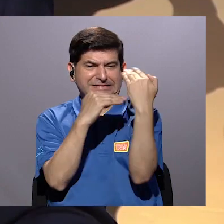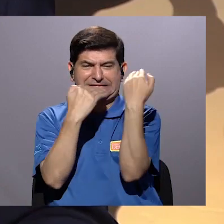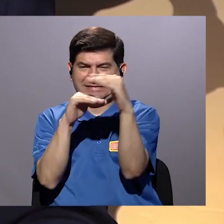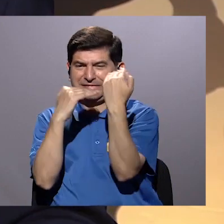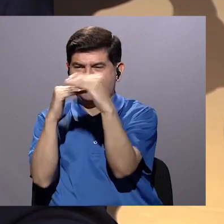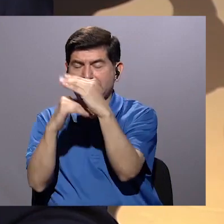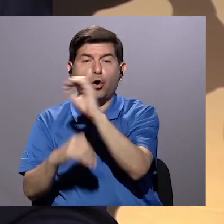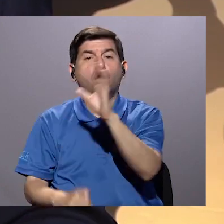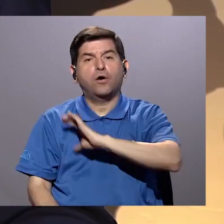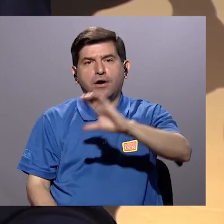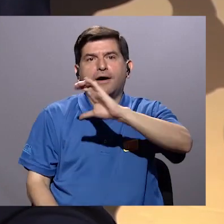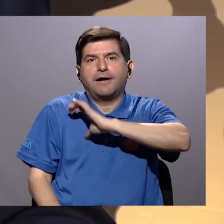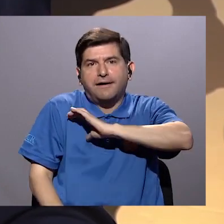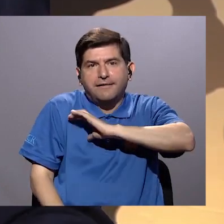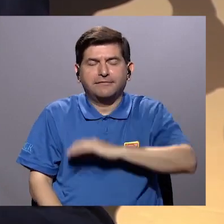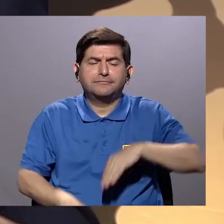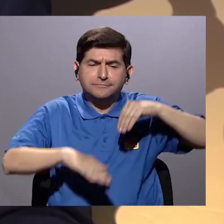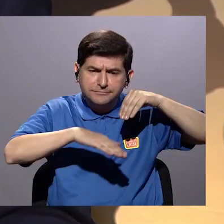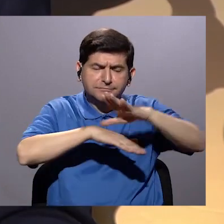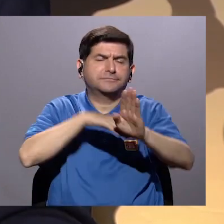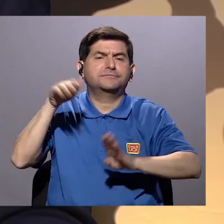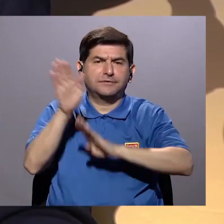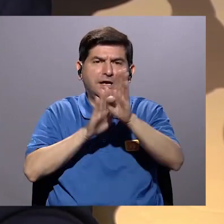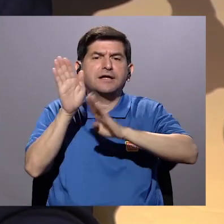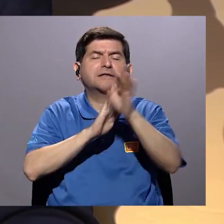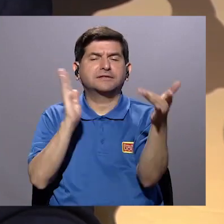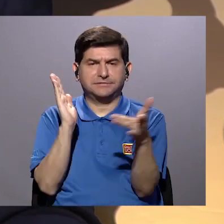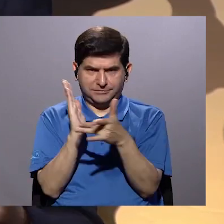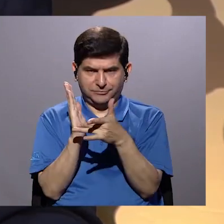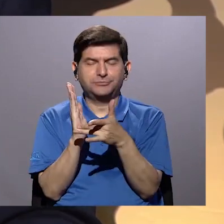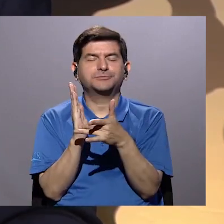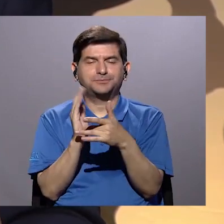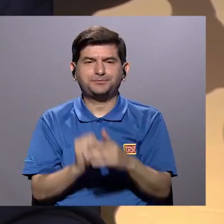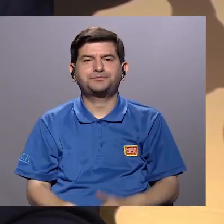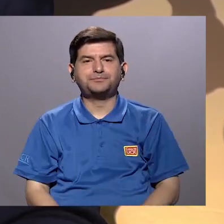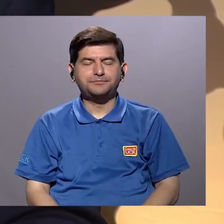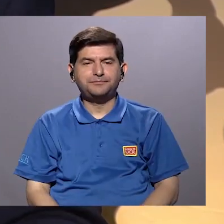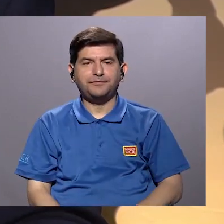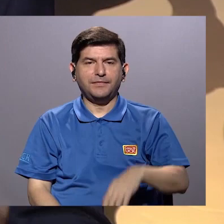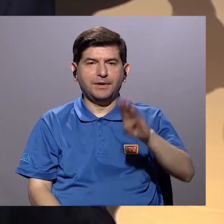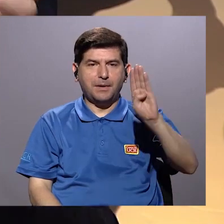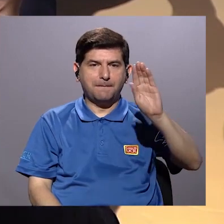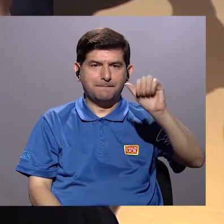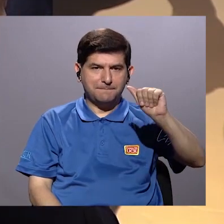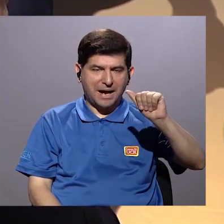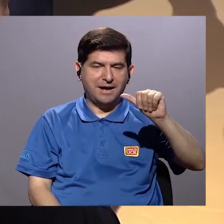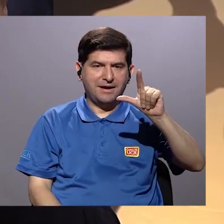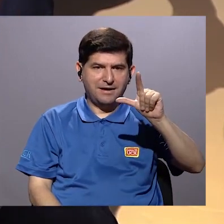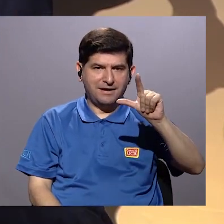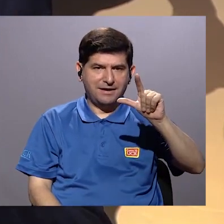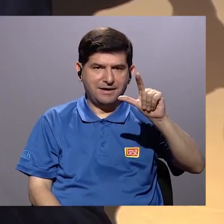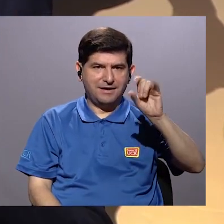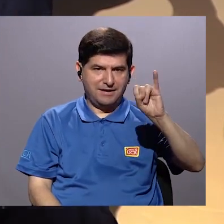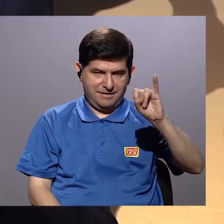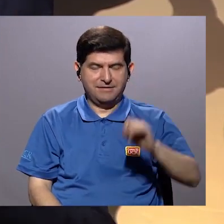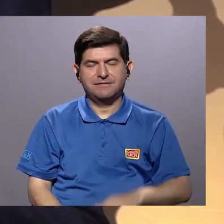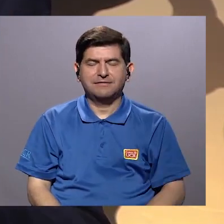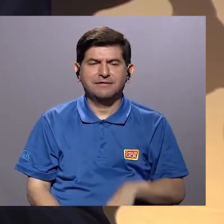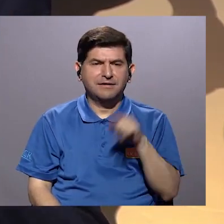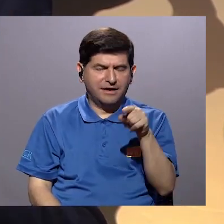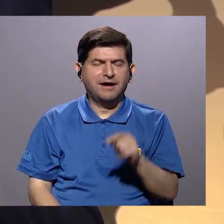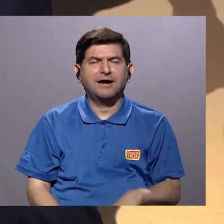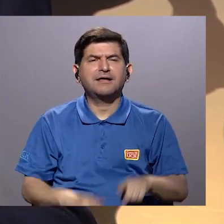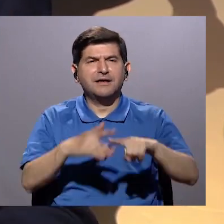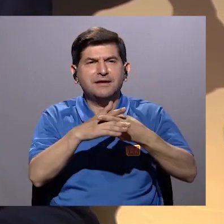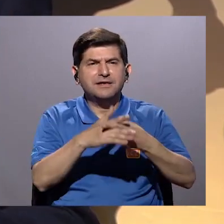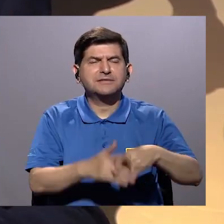esas particularidades han influido en el desarrollo de la tecnología, ¿verdad? Las baterías de litio empiezan con justamente